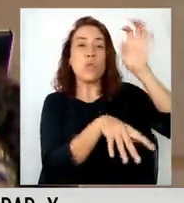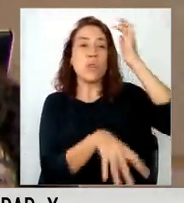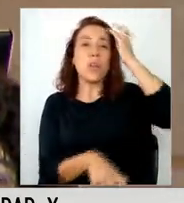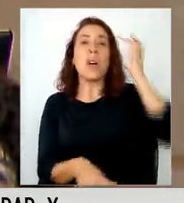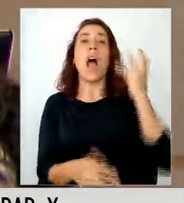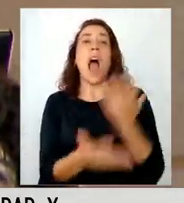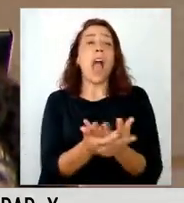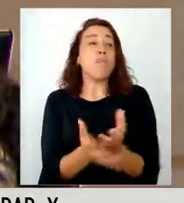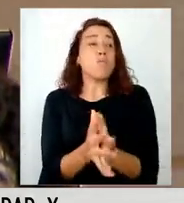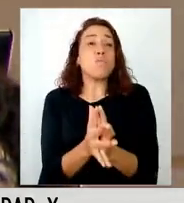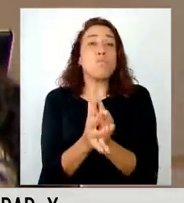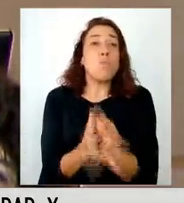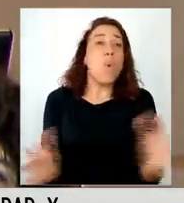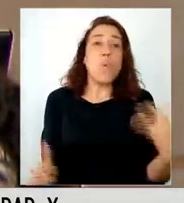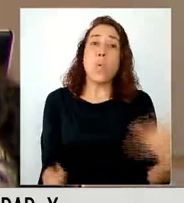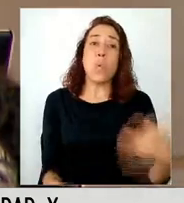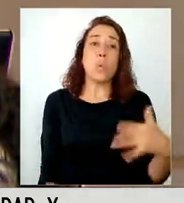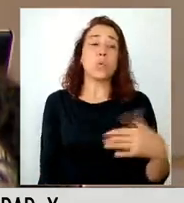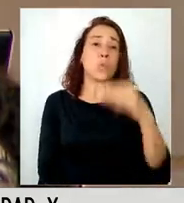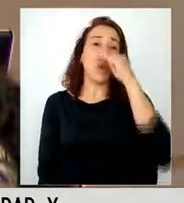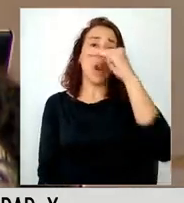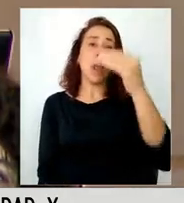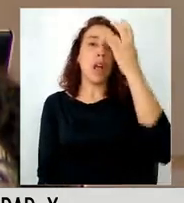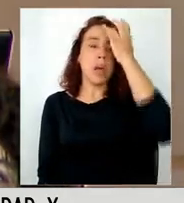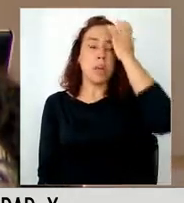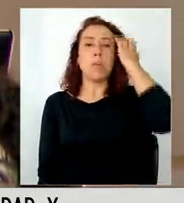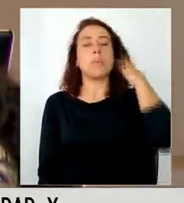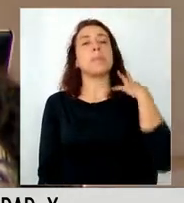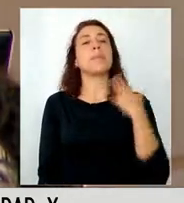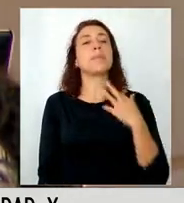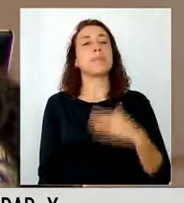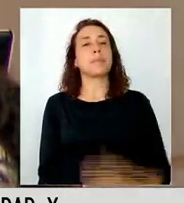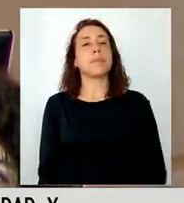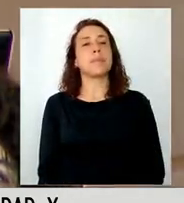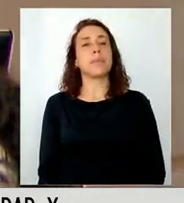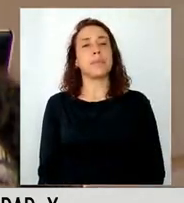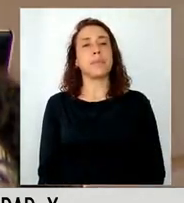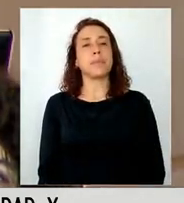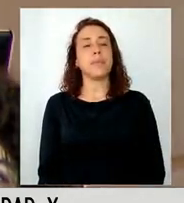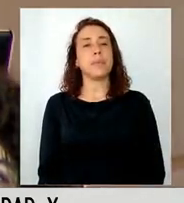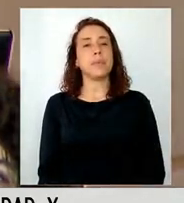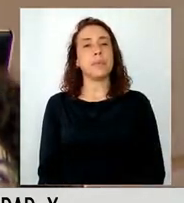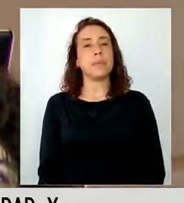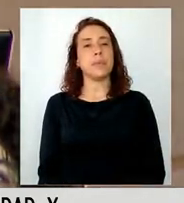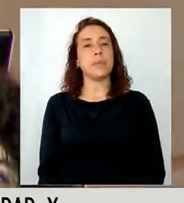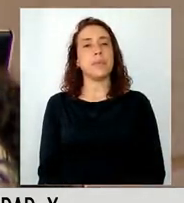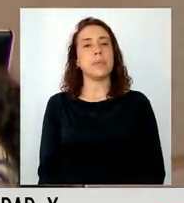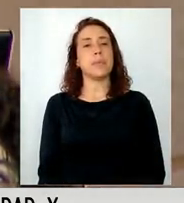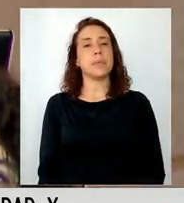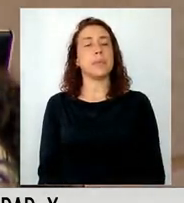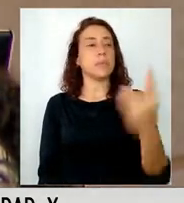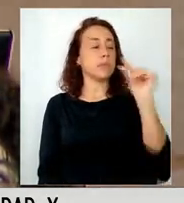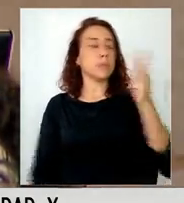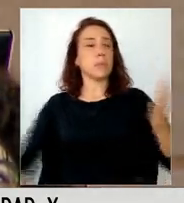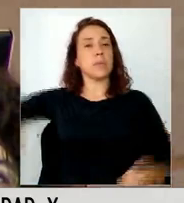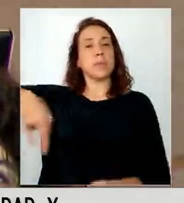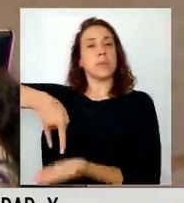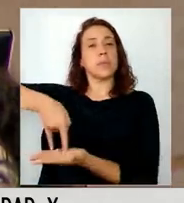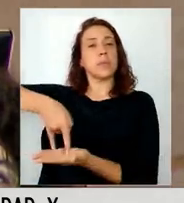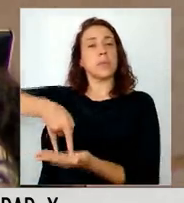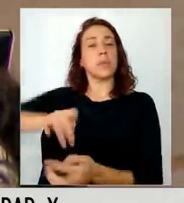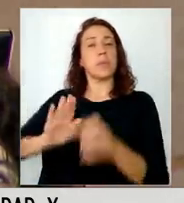digamos Campos presidente acaban de ingresar un proyecto de mi autoría por